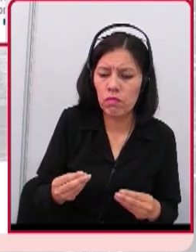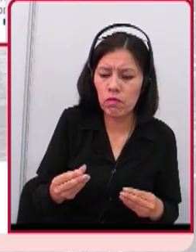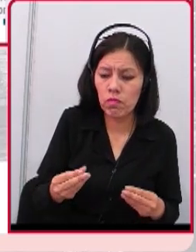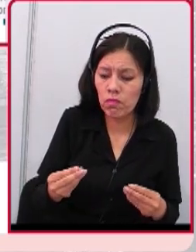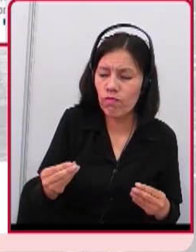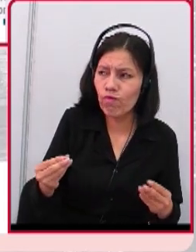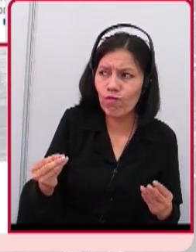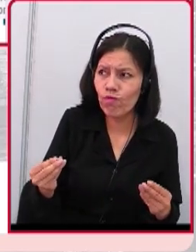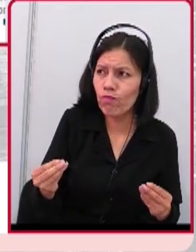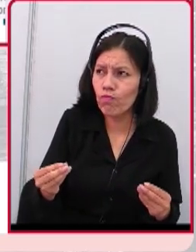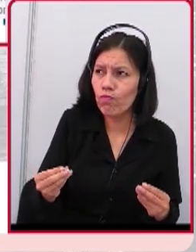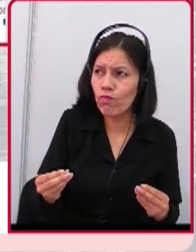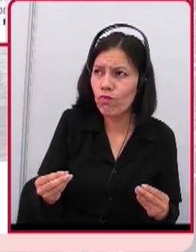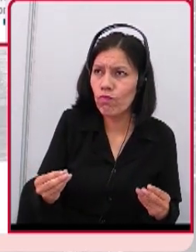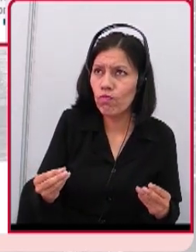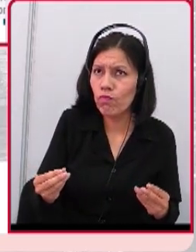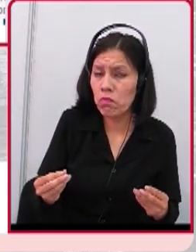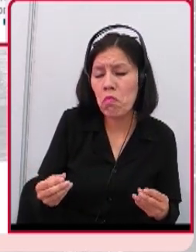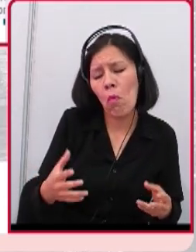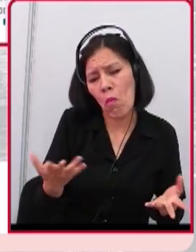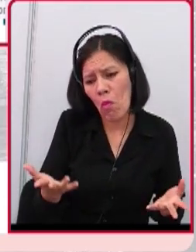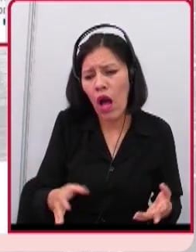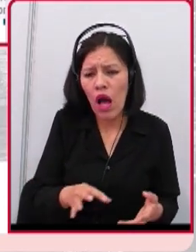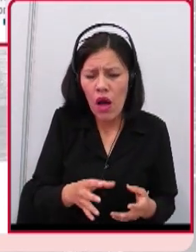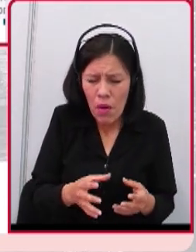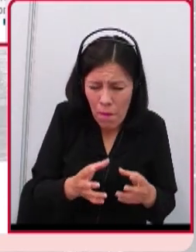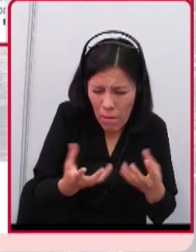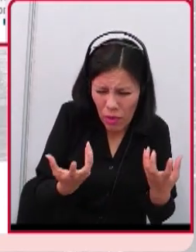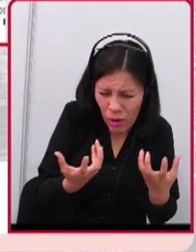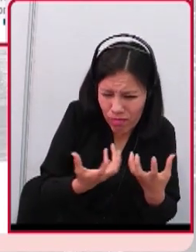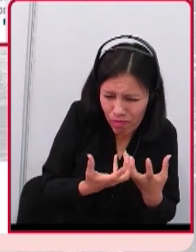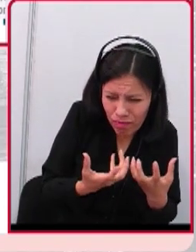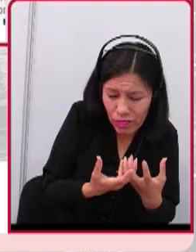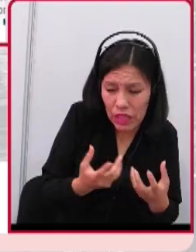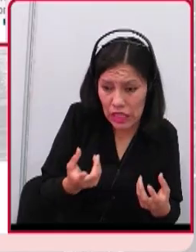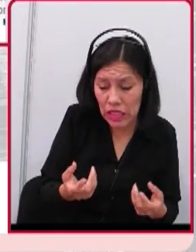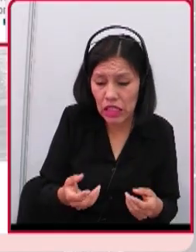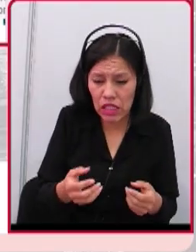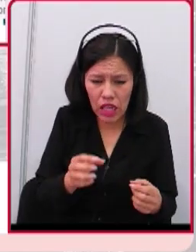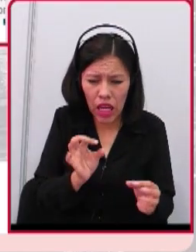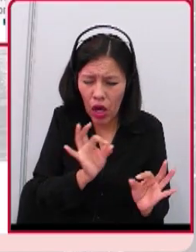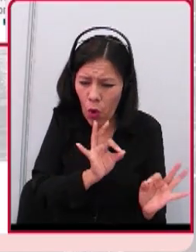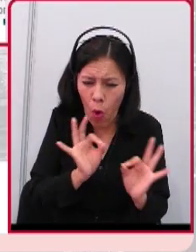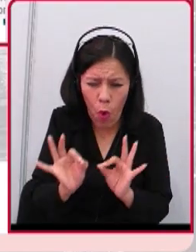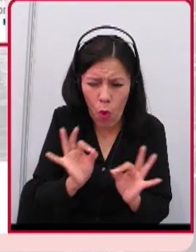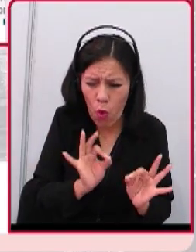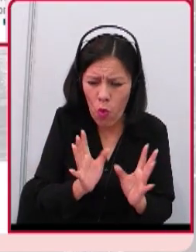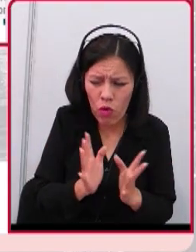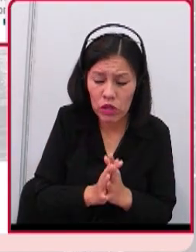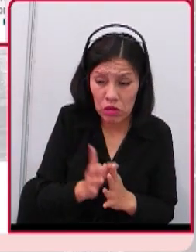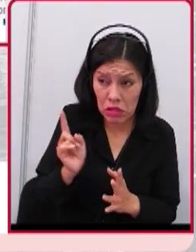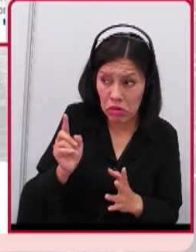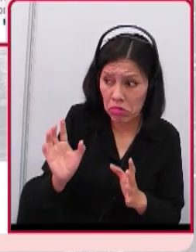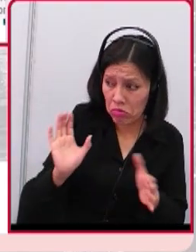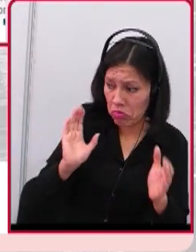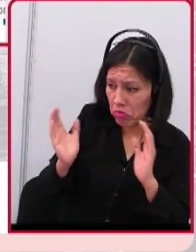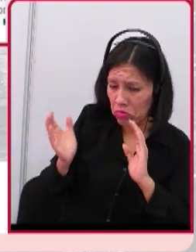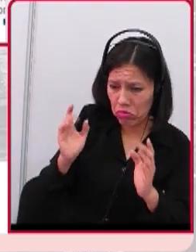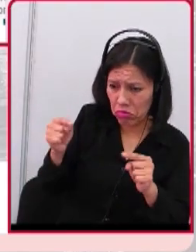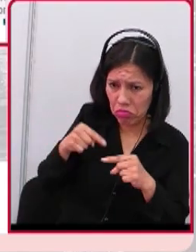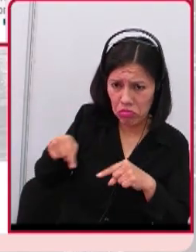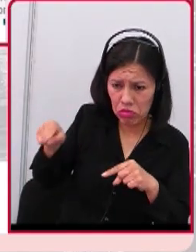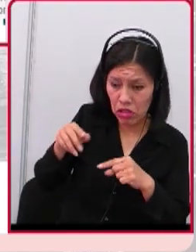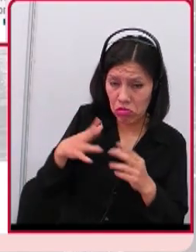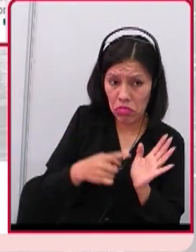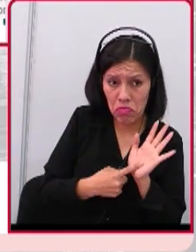podríamos decir, apropiado y adecuado. Y esto se compara con ellos y ustedes se pueden dar cuenta que la